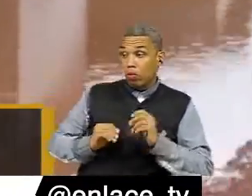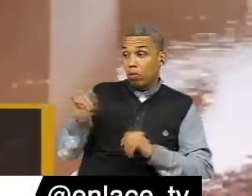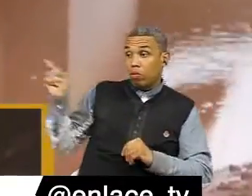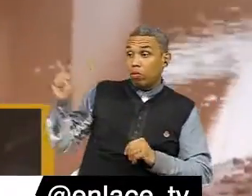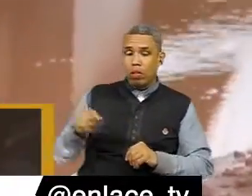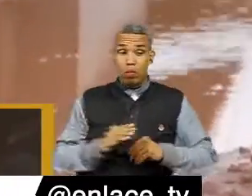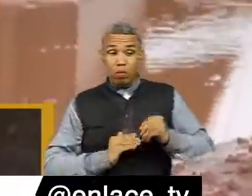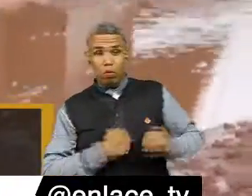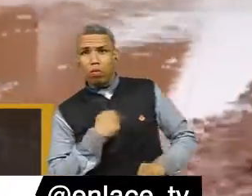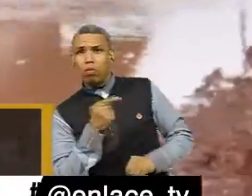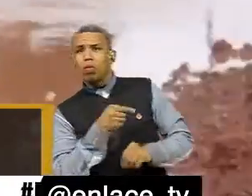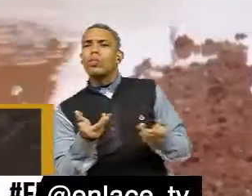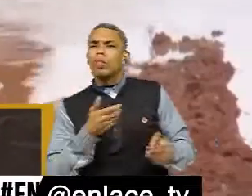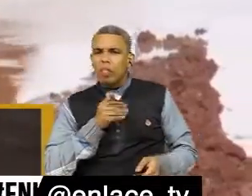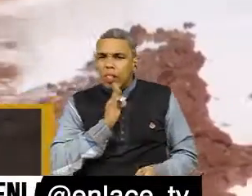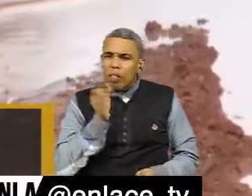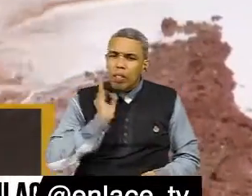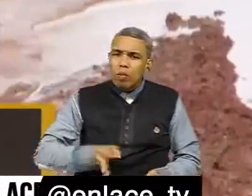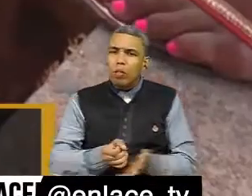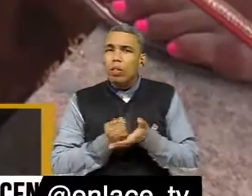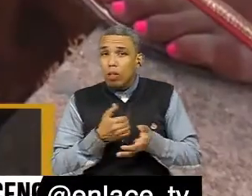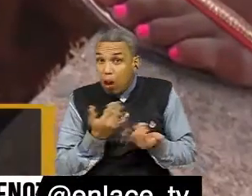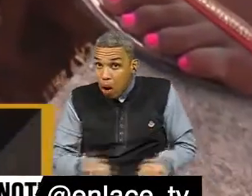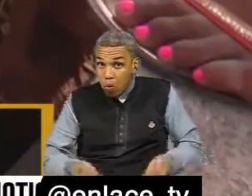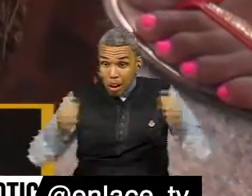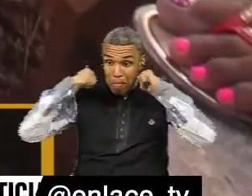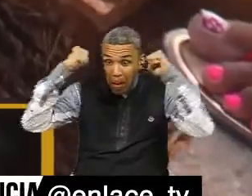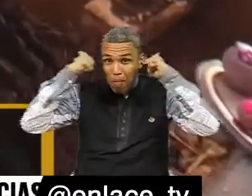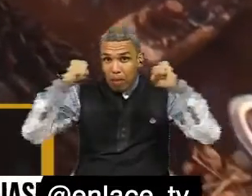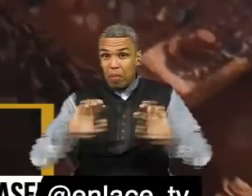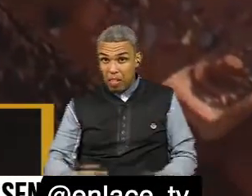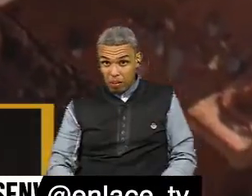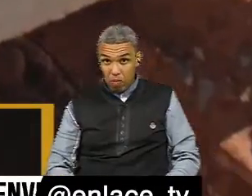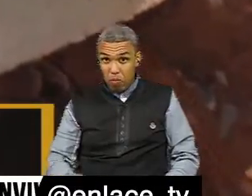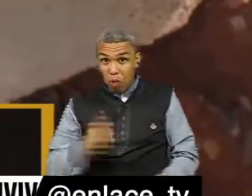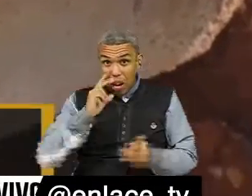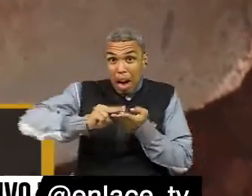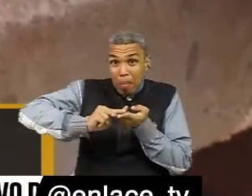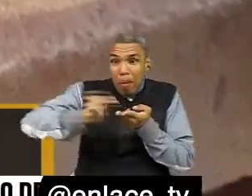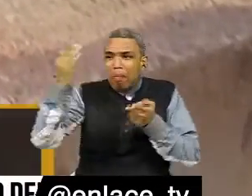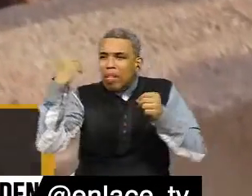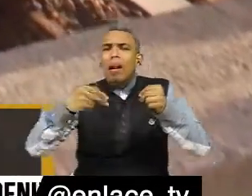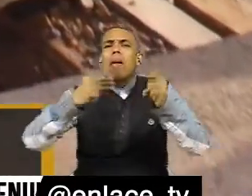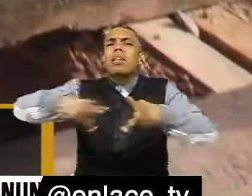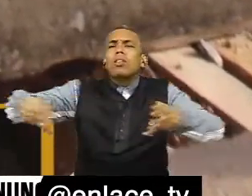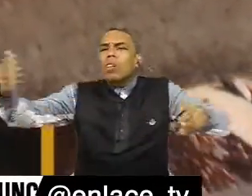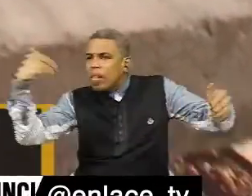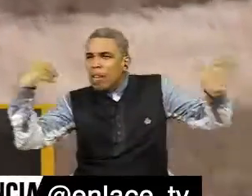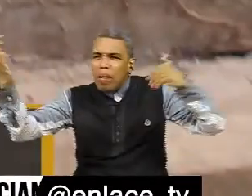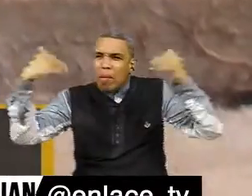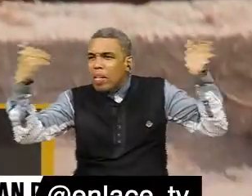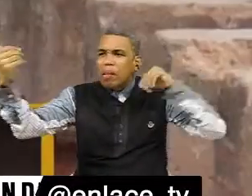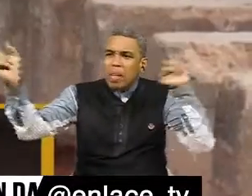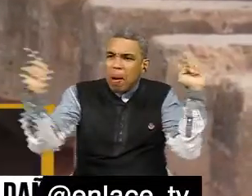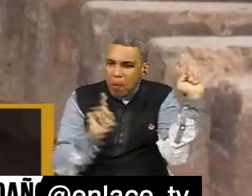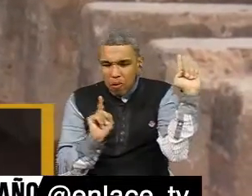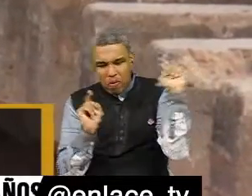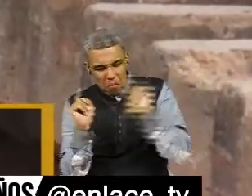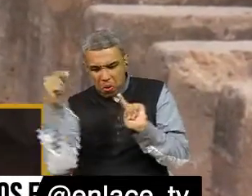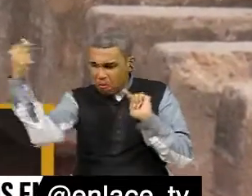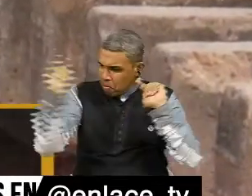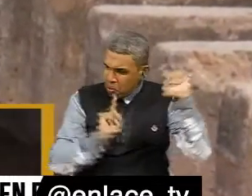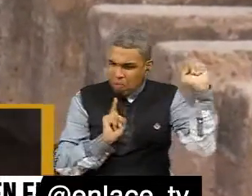hoy entramos en paro, y si es necesidad de poner 1.000 personas sobre la vía férrea, las vamos a colocar. Y que sea un mensaje para los